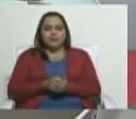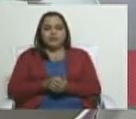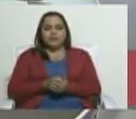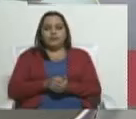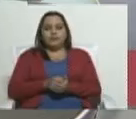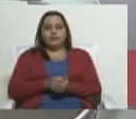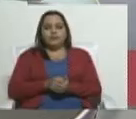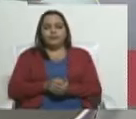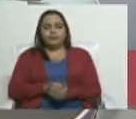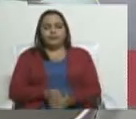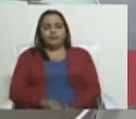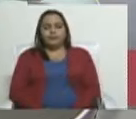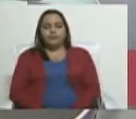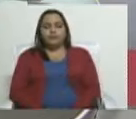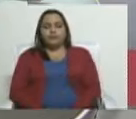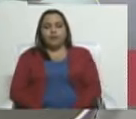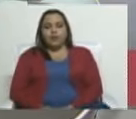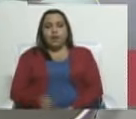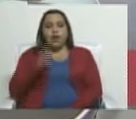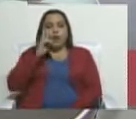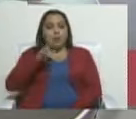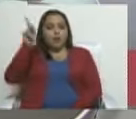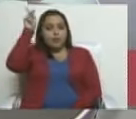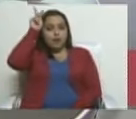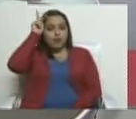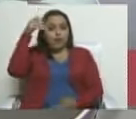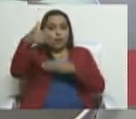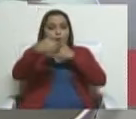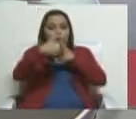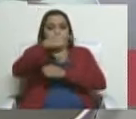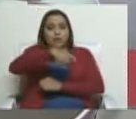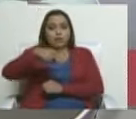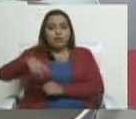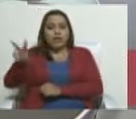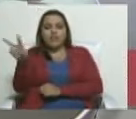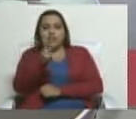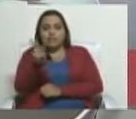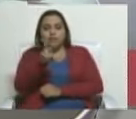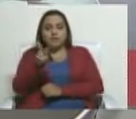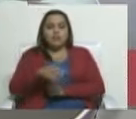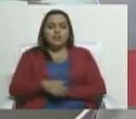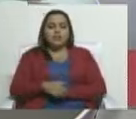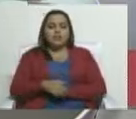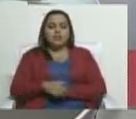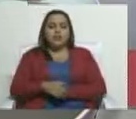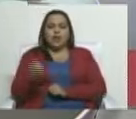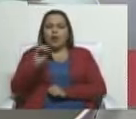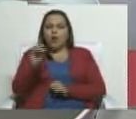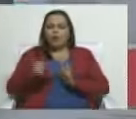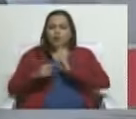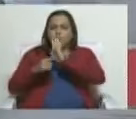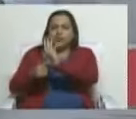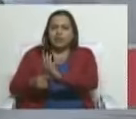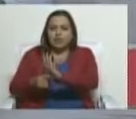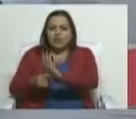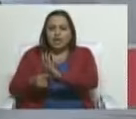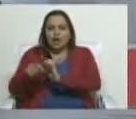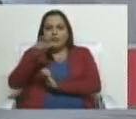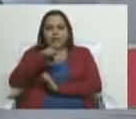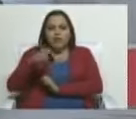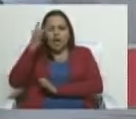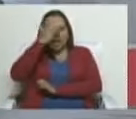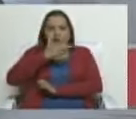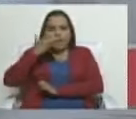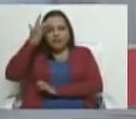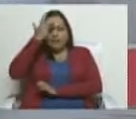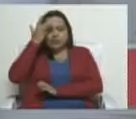entonces tú lo ves en las expresiones en Perú contra los venezolanos, xenofóbica, las ves con las expresiones hacia los africanos y la